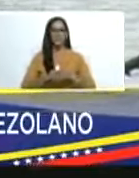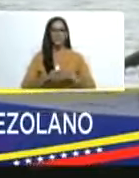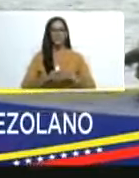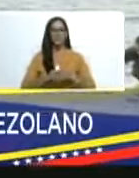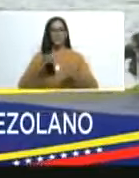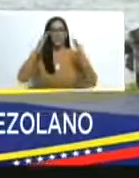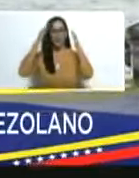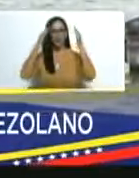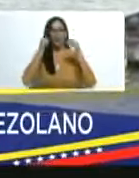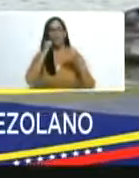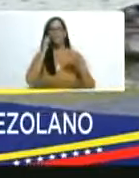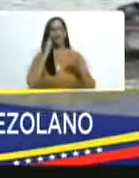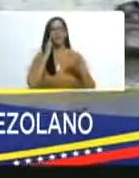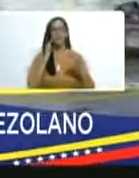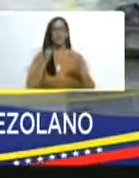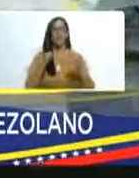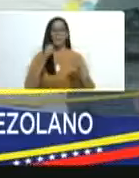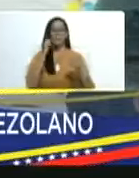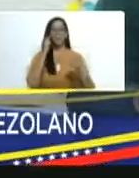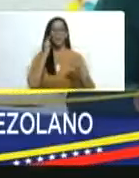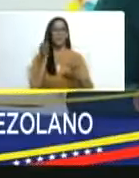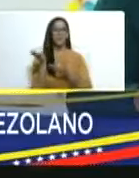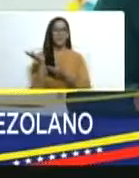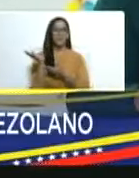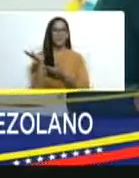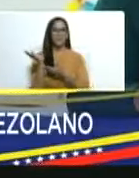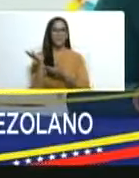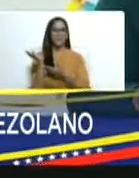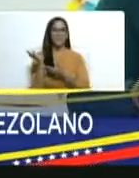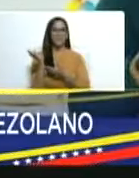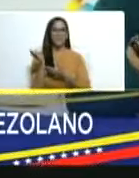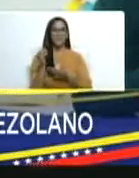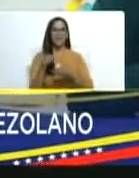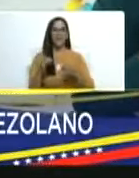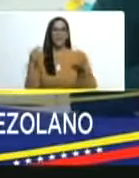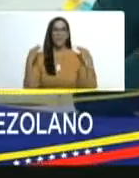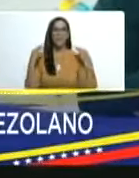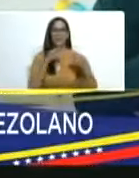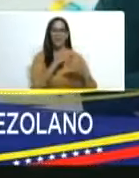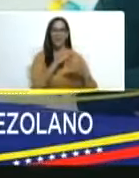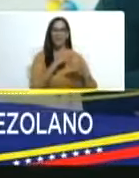Saludar al padrino, le mandé un padrino. A almirante en jefe,